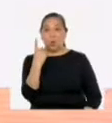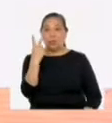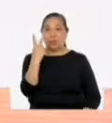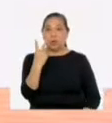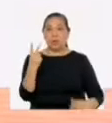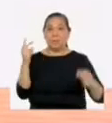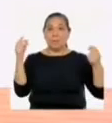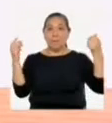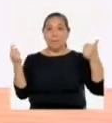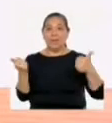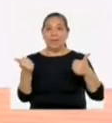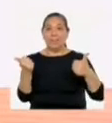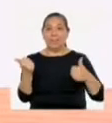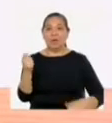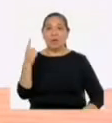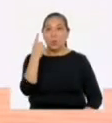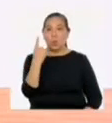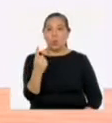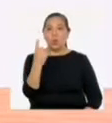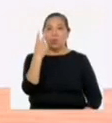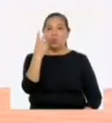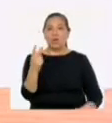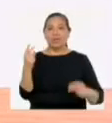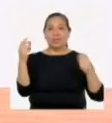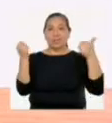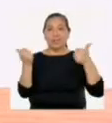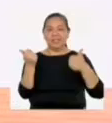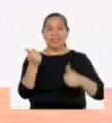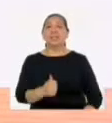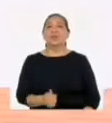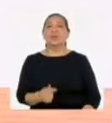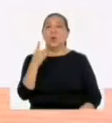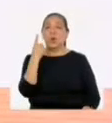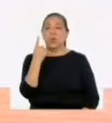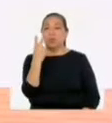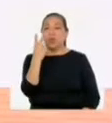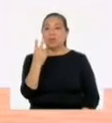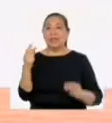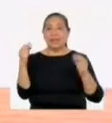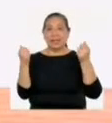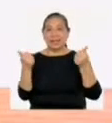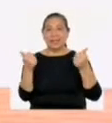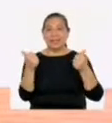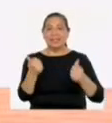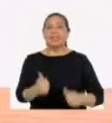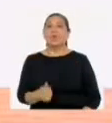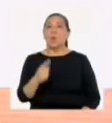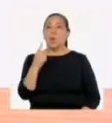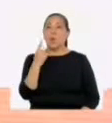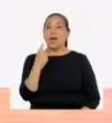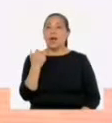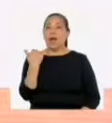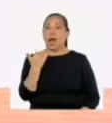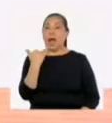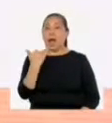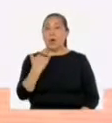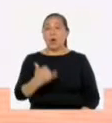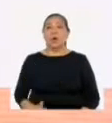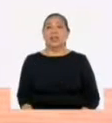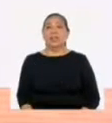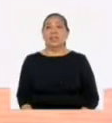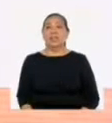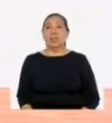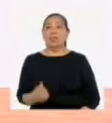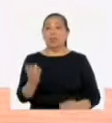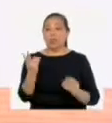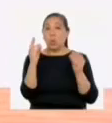Uno, dos, tres. Uno, dos, tres. Uno, dos, tres. Ahora vamos a hacer